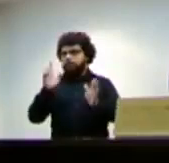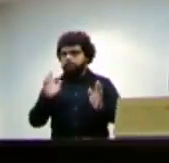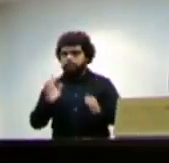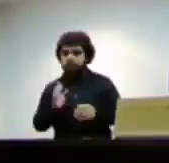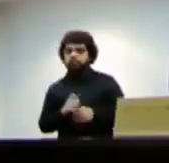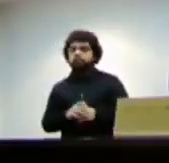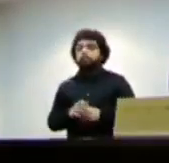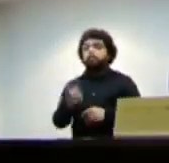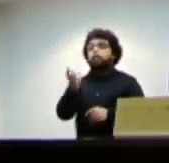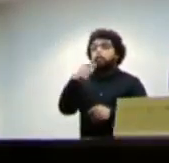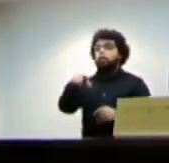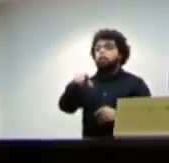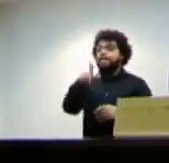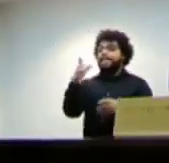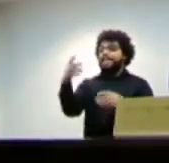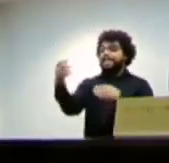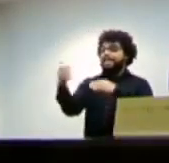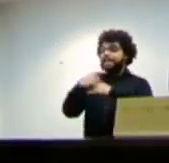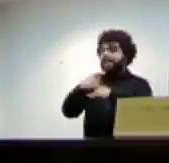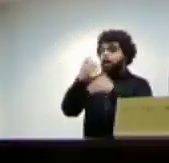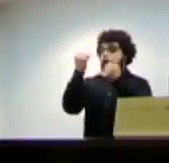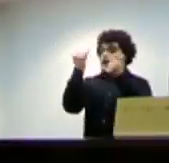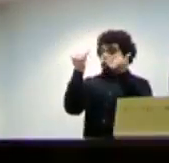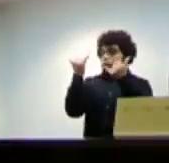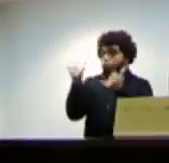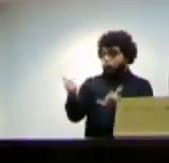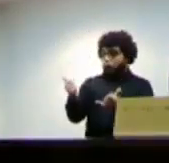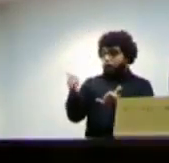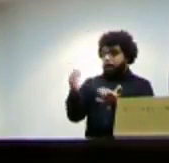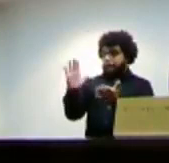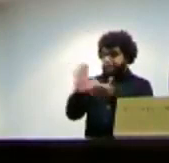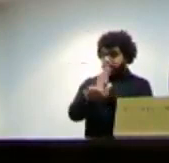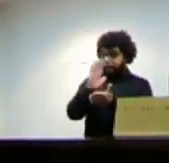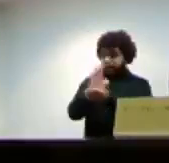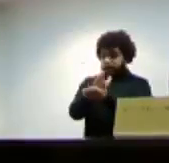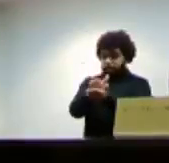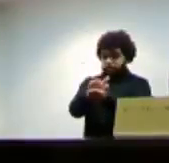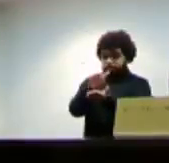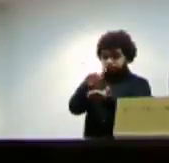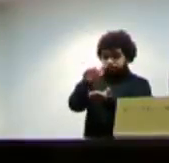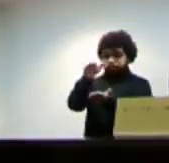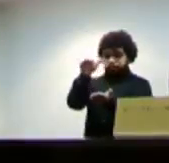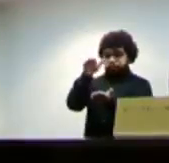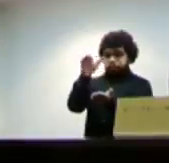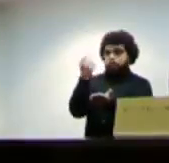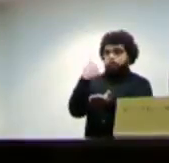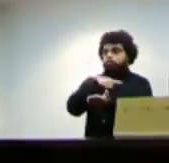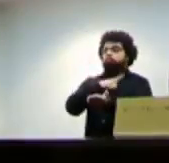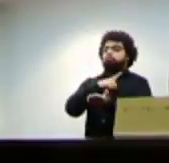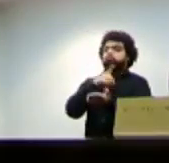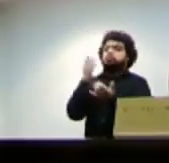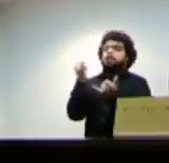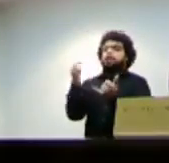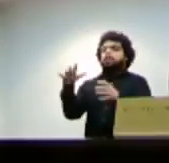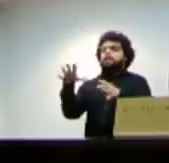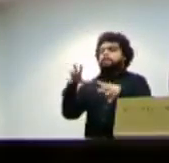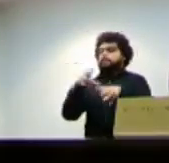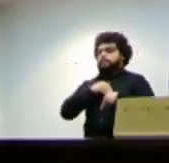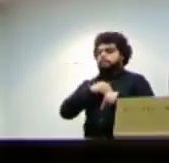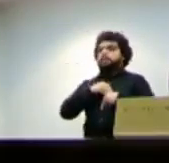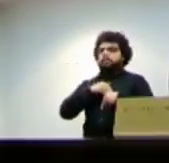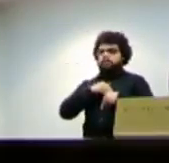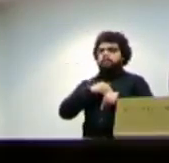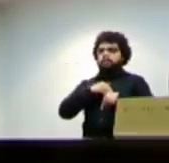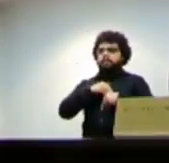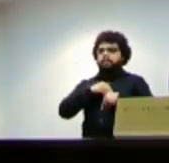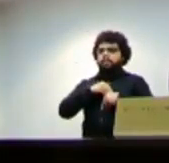algunos documentos hoy y son voluminosos, nosotros no vamos a dar como recibido esos documentos hasta